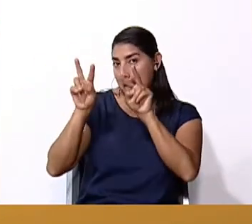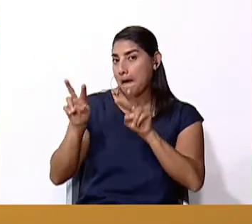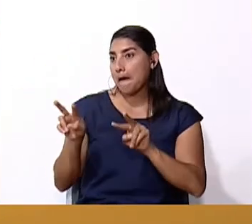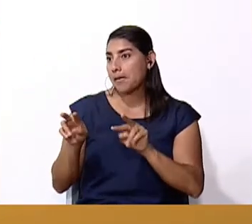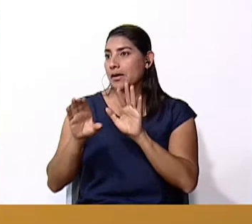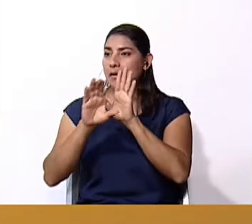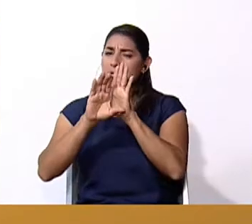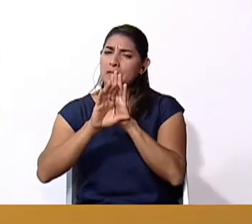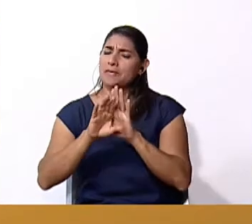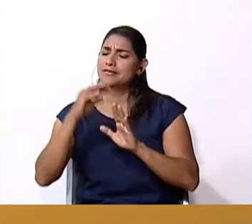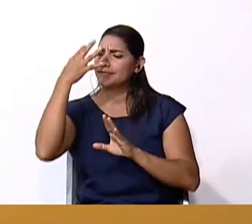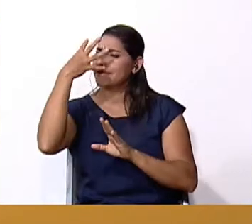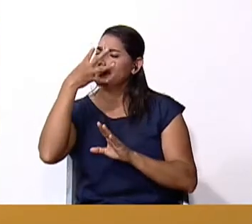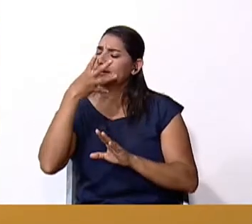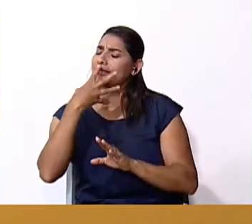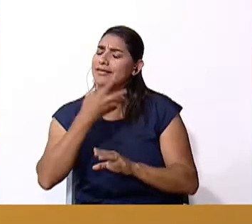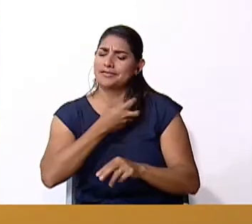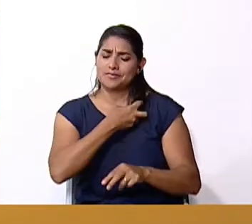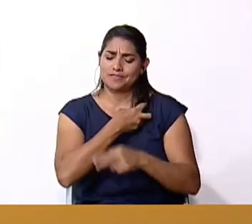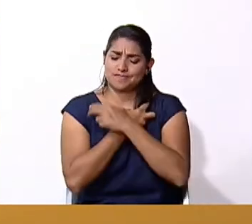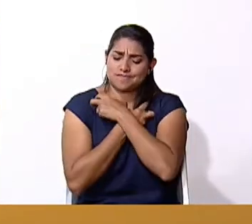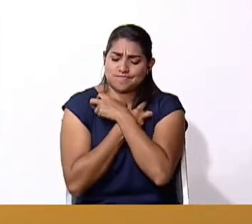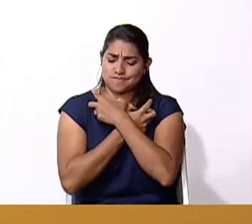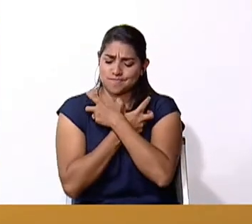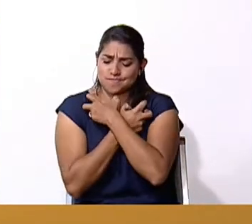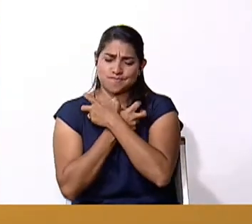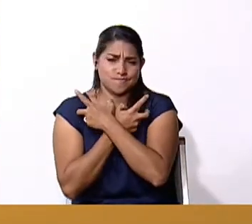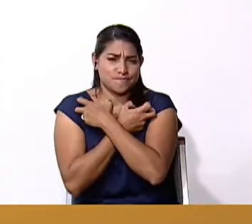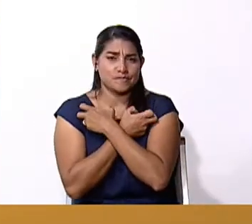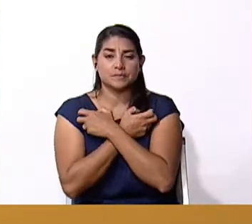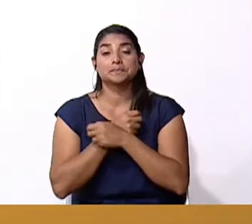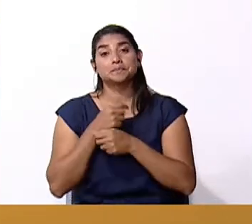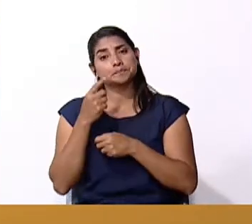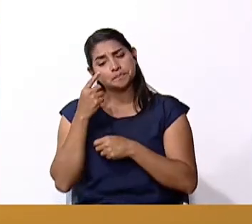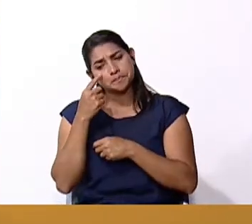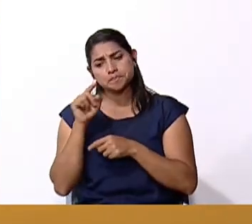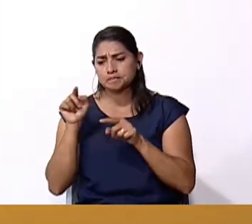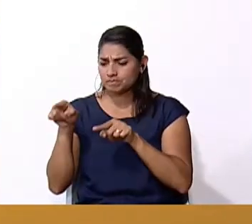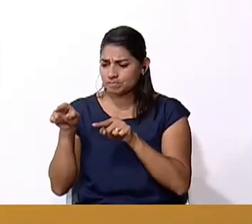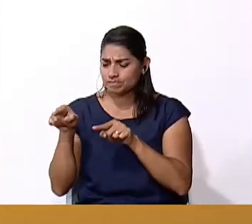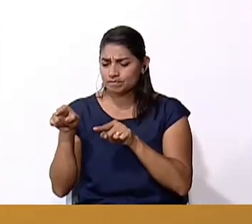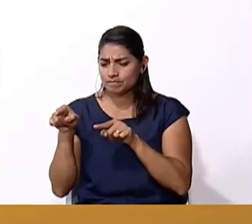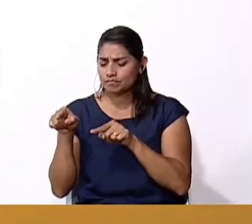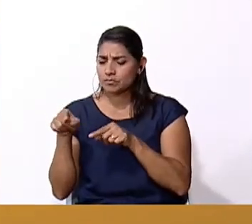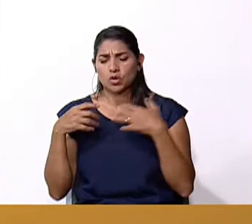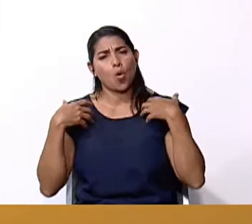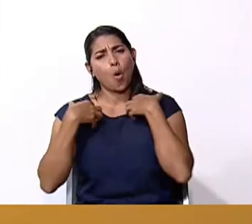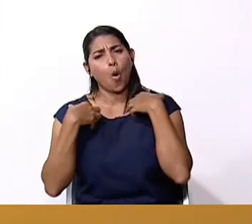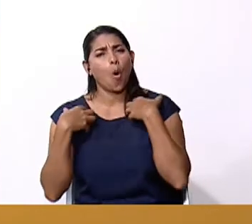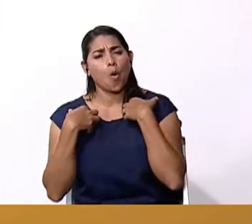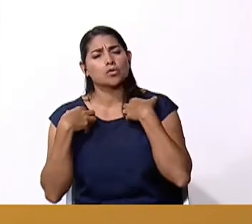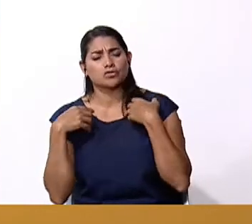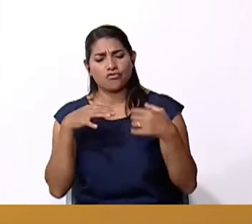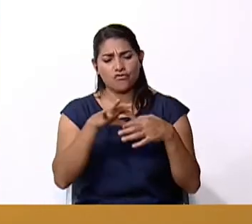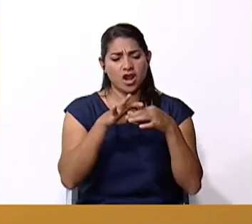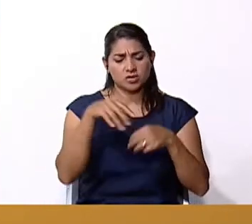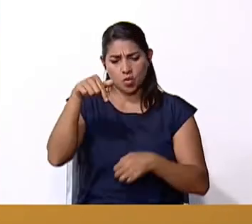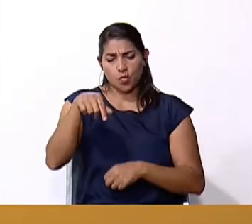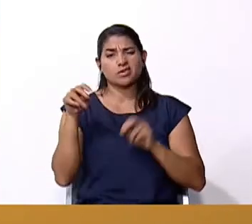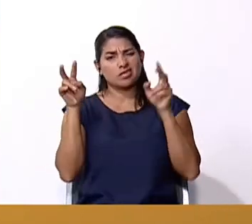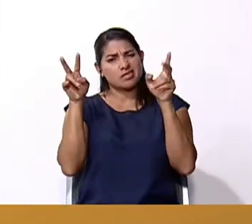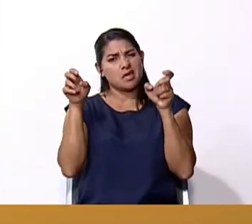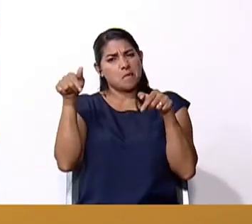esta preciosa especie. Bueno, pero ¿qué tendrá que ver los osos perezosos con el tema de